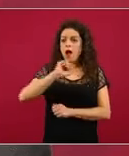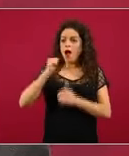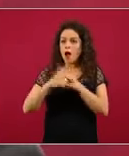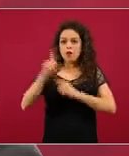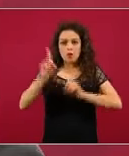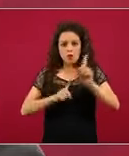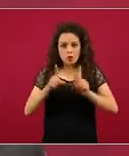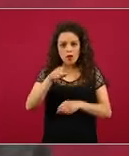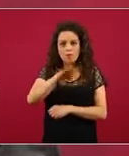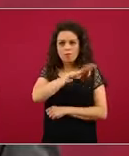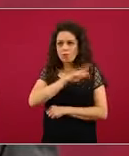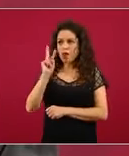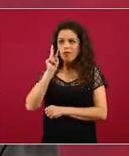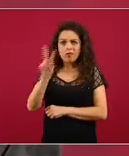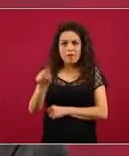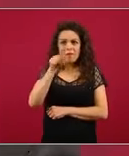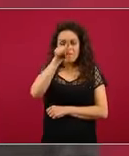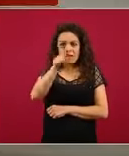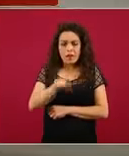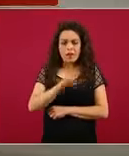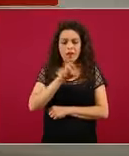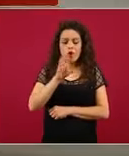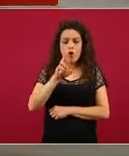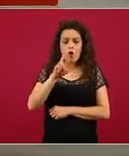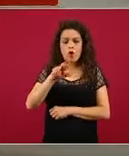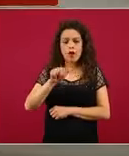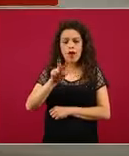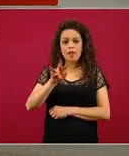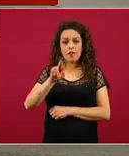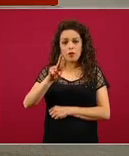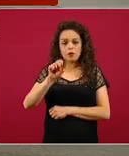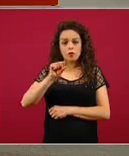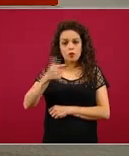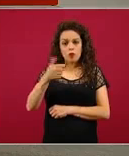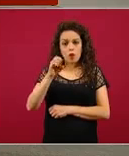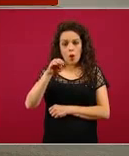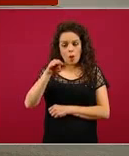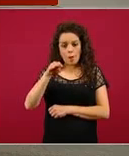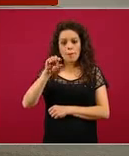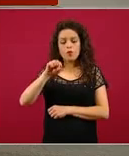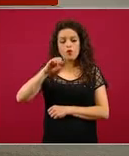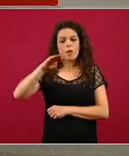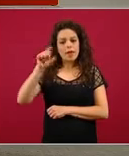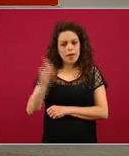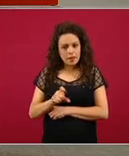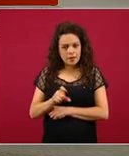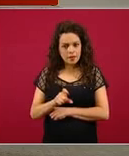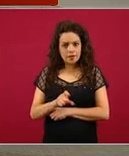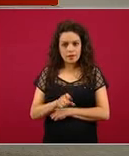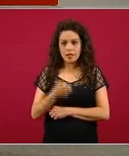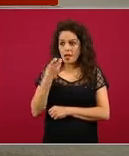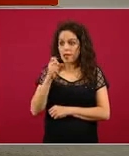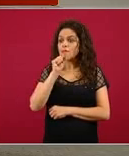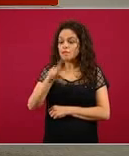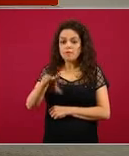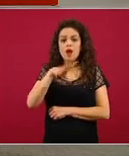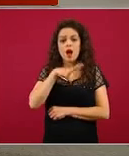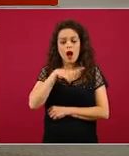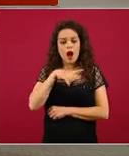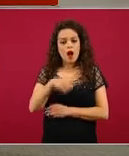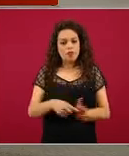coronavirus.gov.mx. Muchas de las preguntas se contestan explorando este sitio web. Una es esta: hemos puesto a disposición